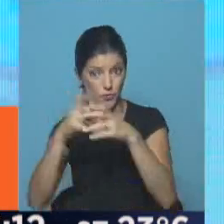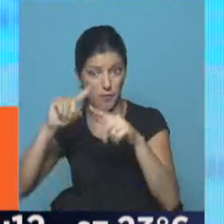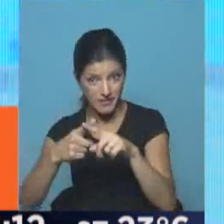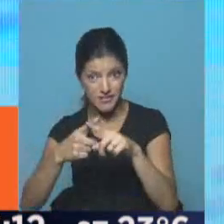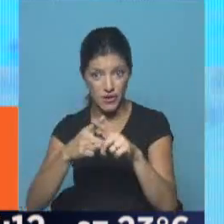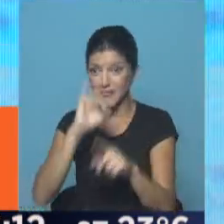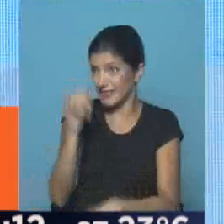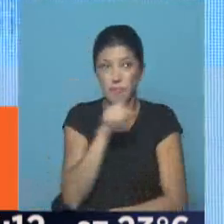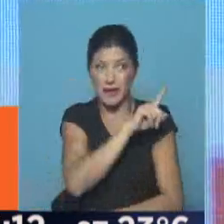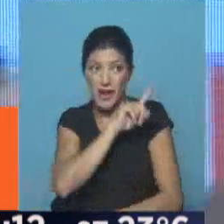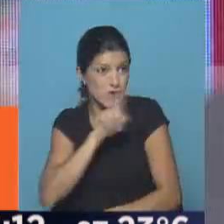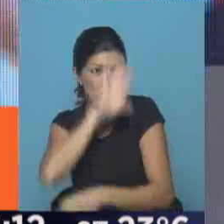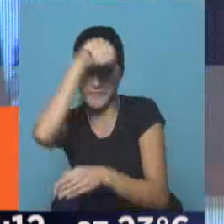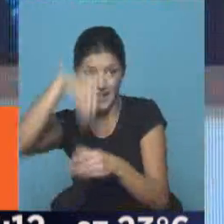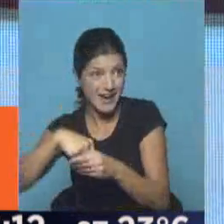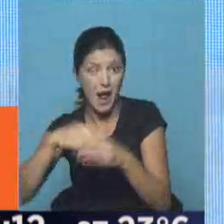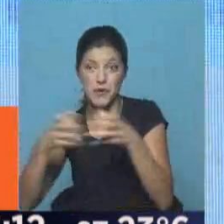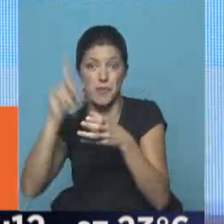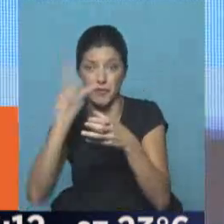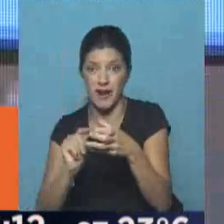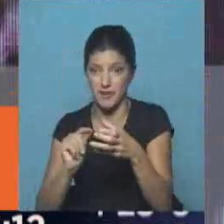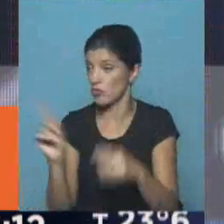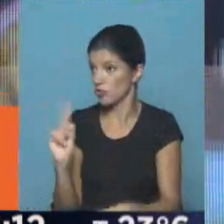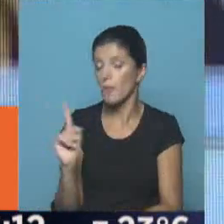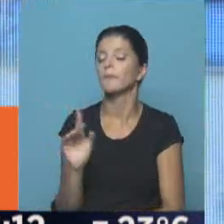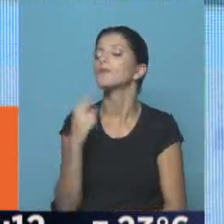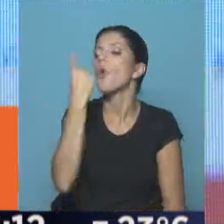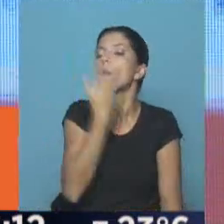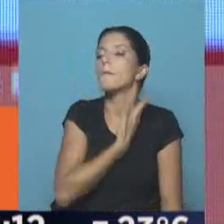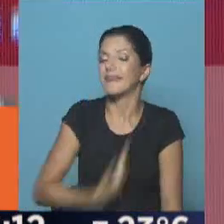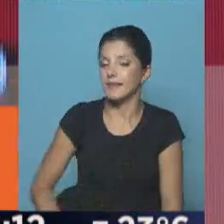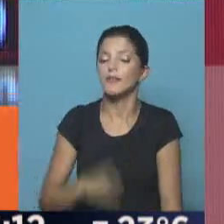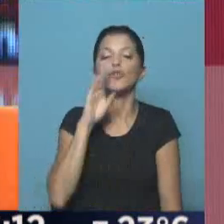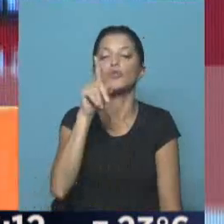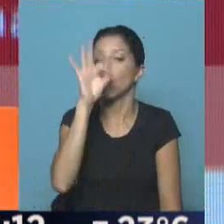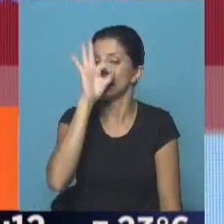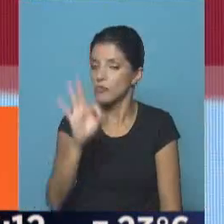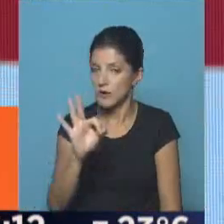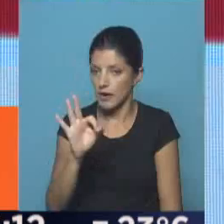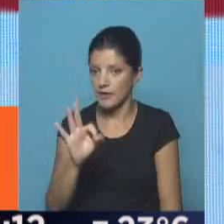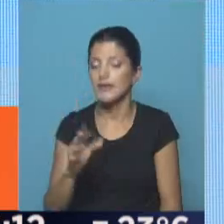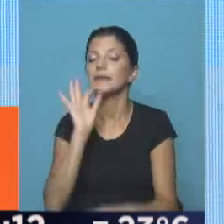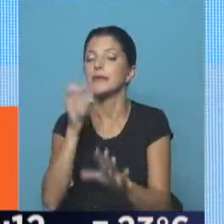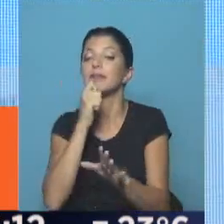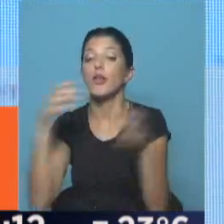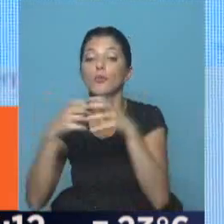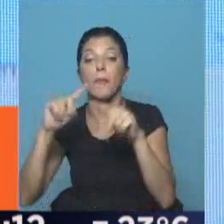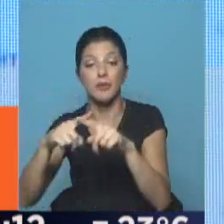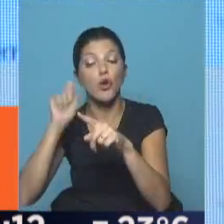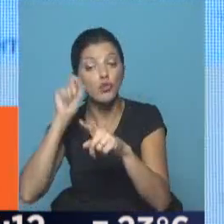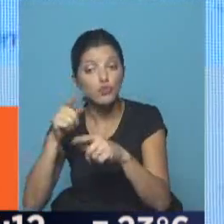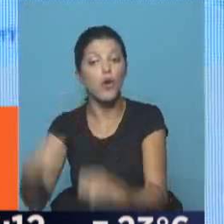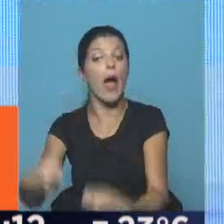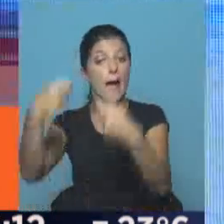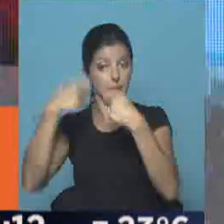no pertenece al partido no pertenece republicano. ni lo tiene asegurado. Ningún presidente de Estados Unidos tiene asegurado su propio partido. el respaldo de su propio partido. De hecho,